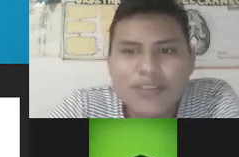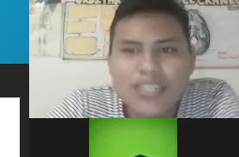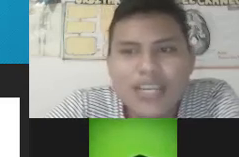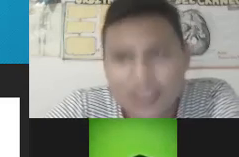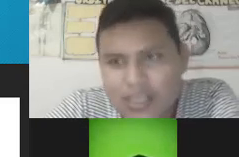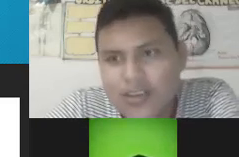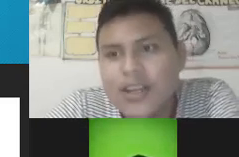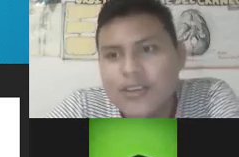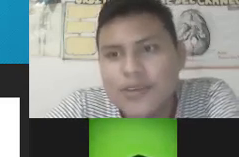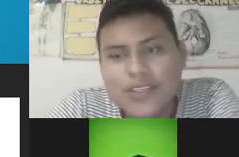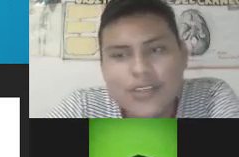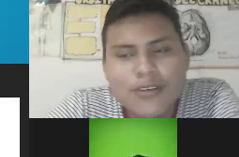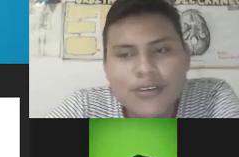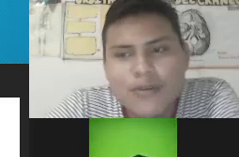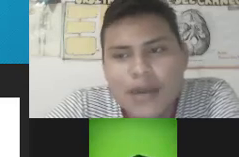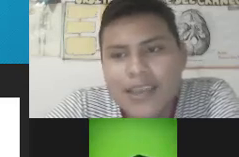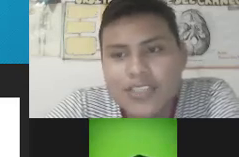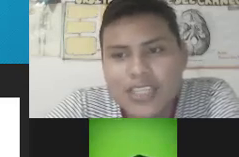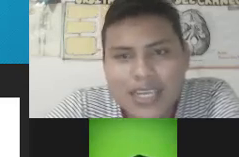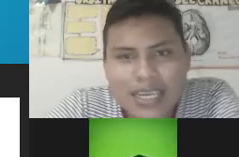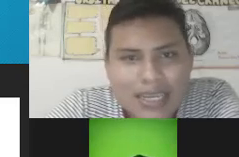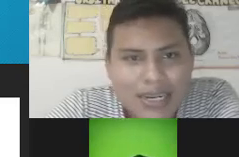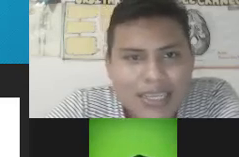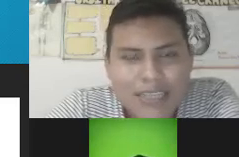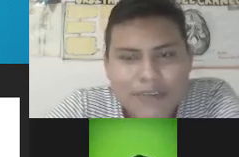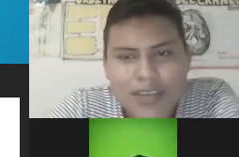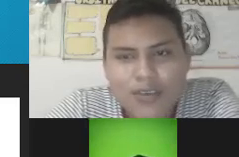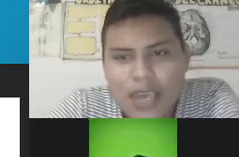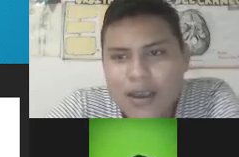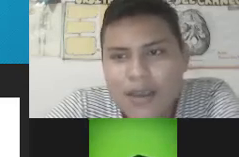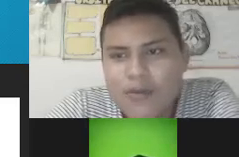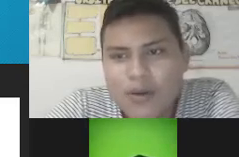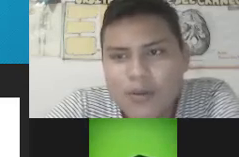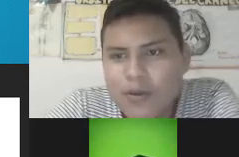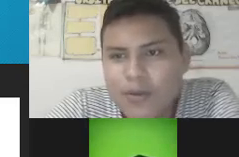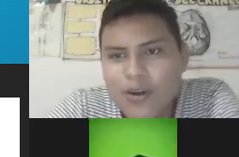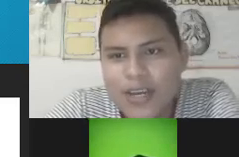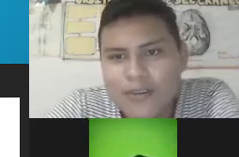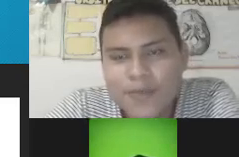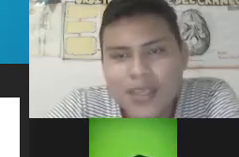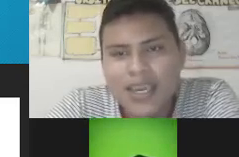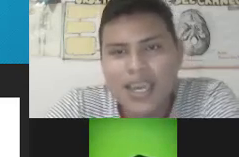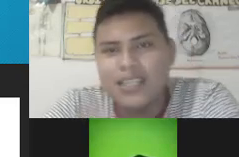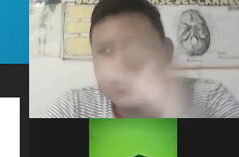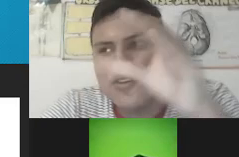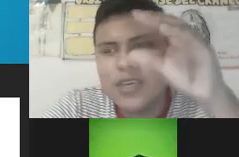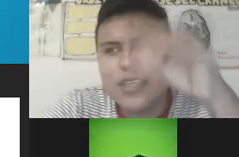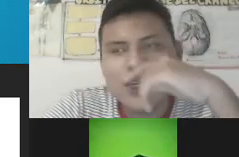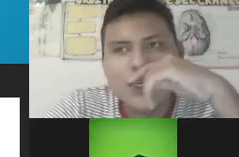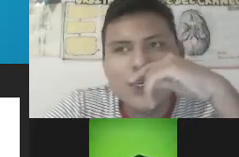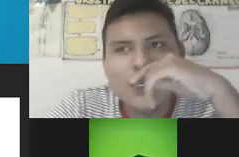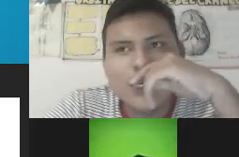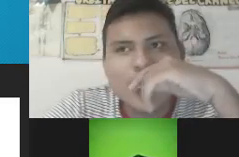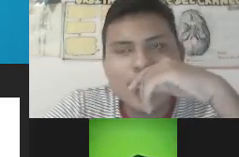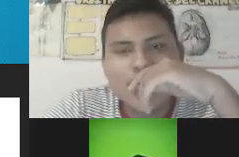la respuesta sería recto anterior del abdomen, ¿no, chicos? Ahí entonces tienen que ir identificando qué músculo, ¿no? Por lógica, ¿no? Este tiene dos